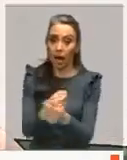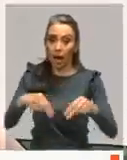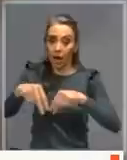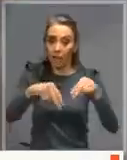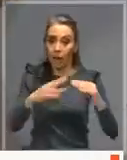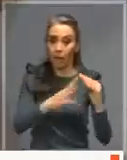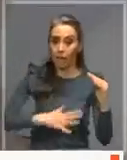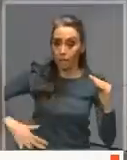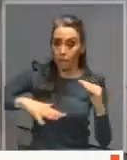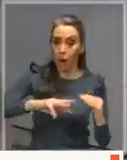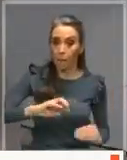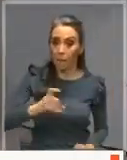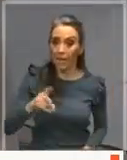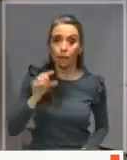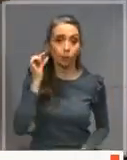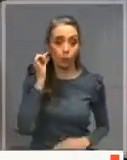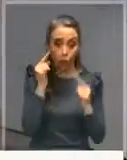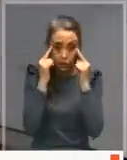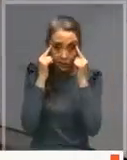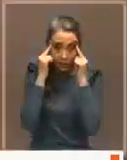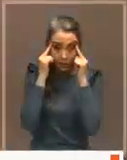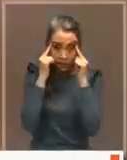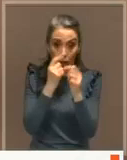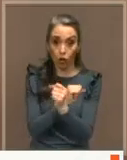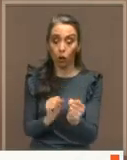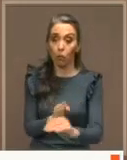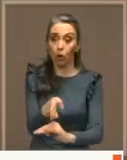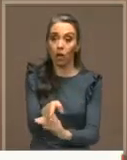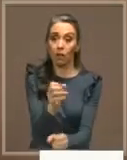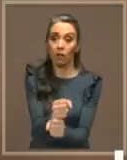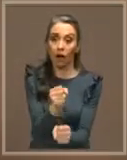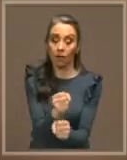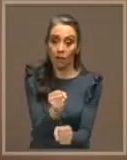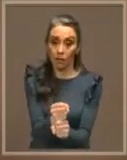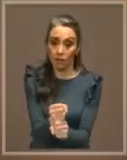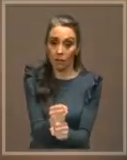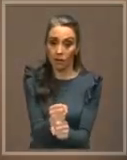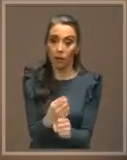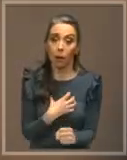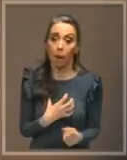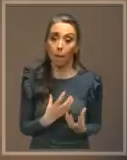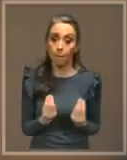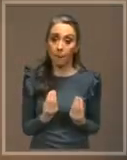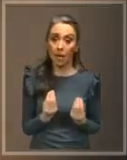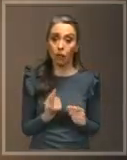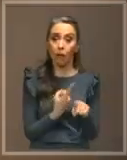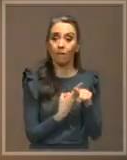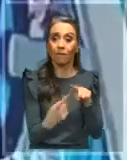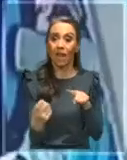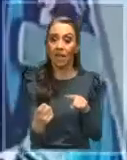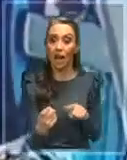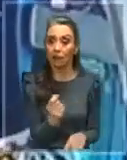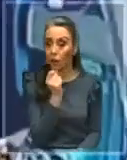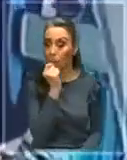Barrio Meix. La comerciante china no ha podido ir a trabajar y existe el temor a represalias